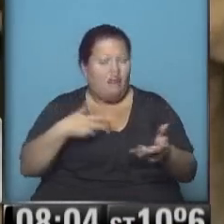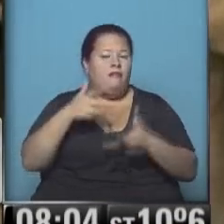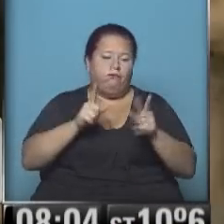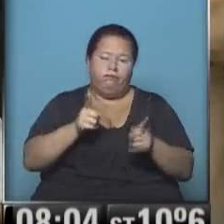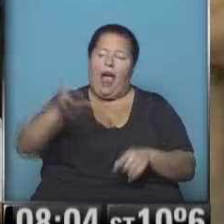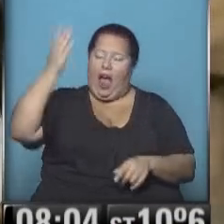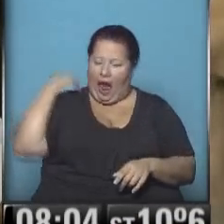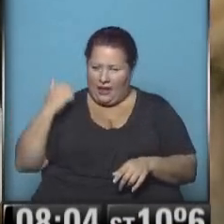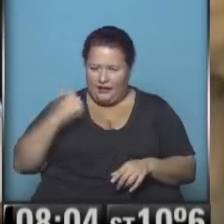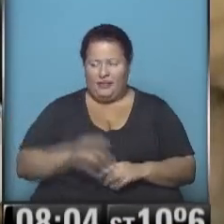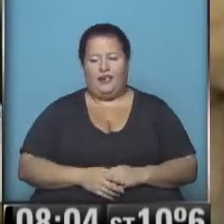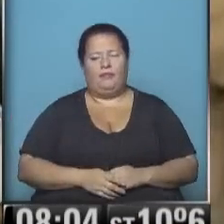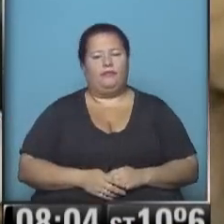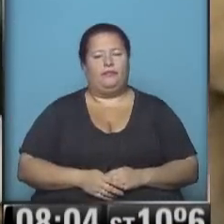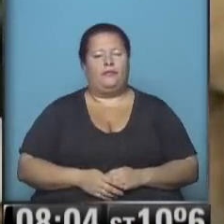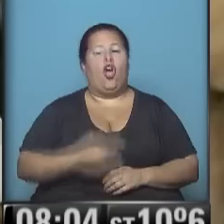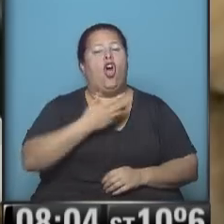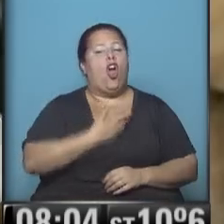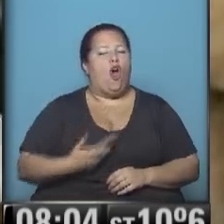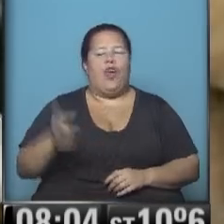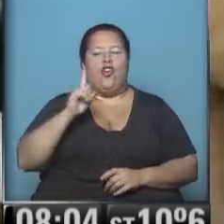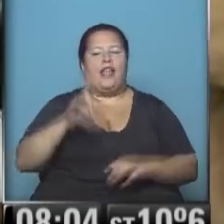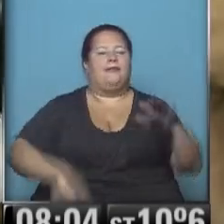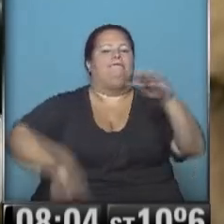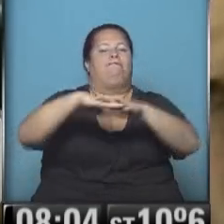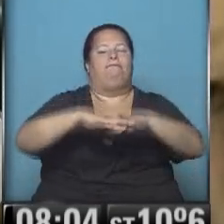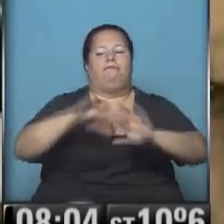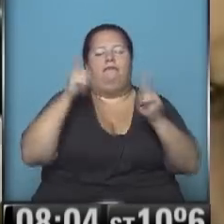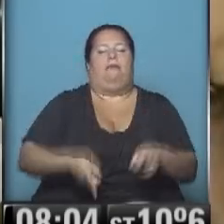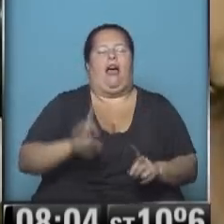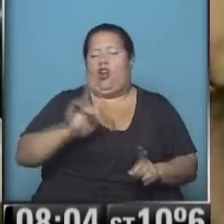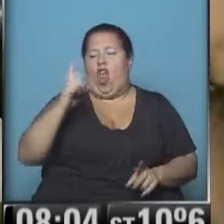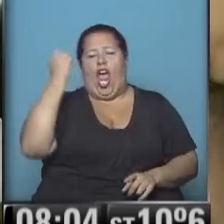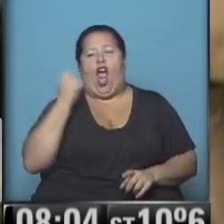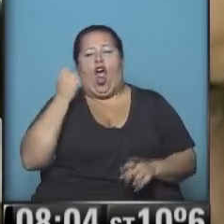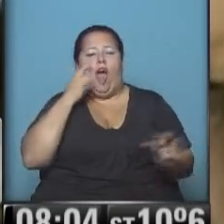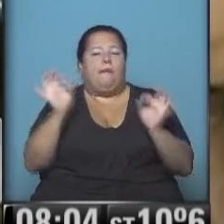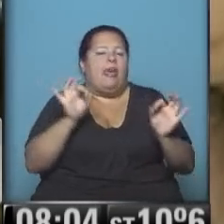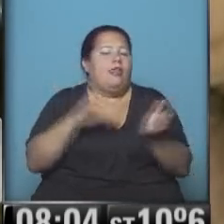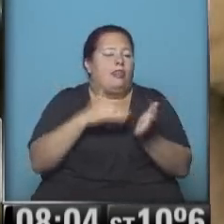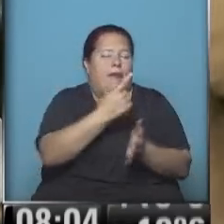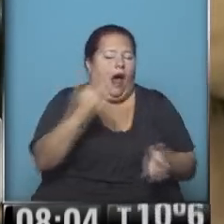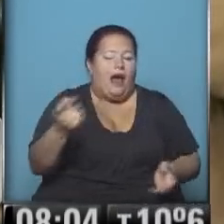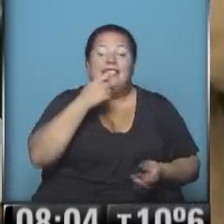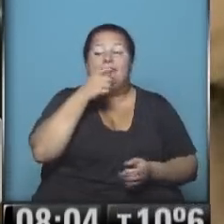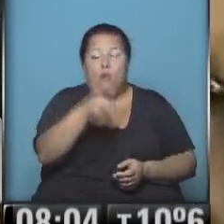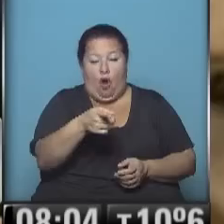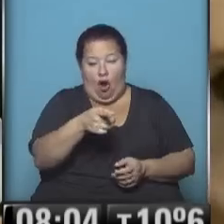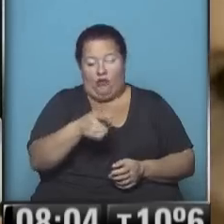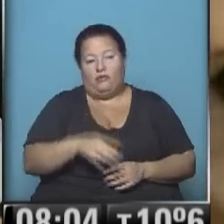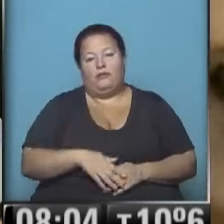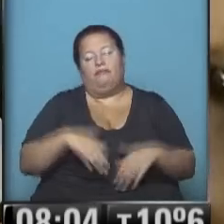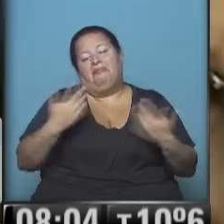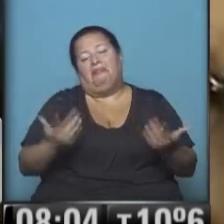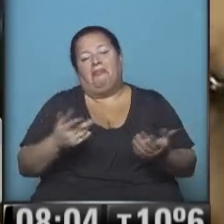vez pasada, no, el gobierno no le pone techo a la paritaria, la economía le pone el techo a la paritaria, porque si usted